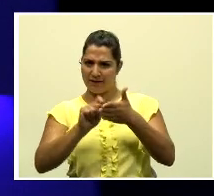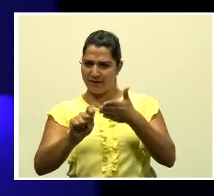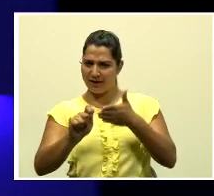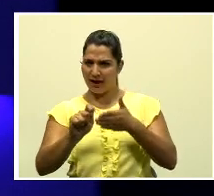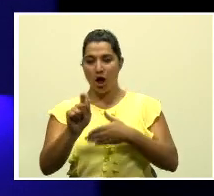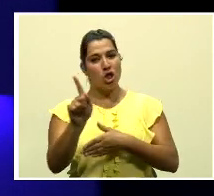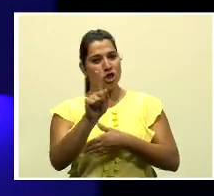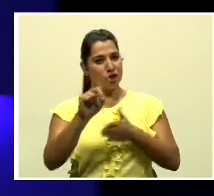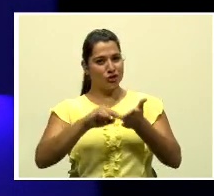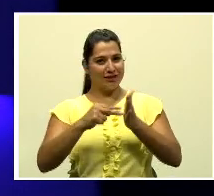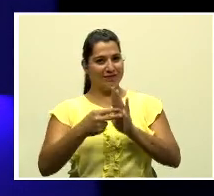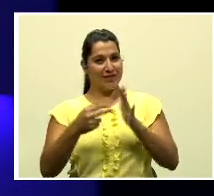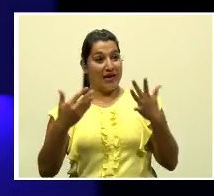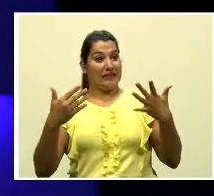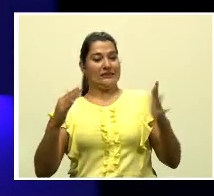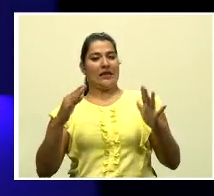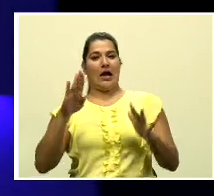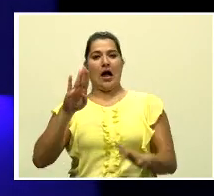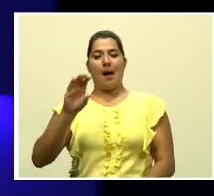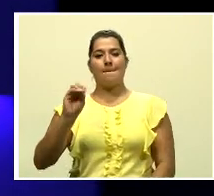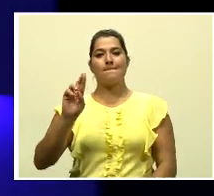en Borges o en Hemingway.